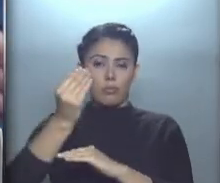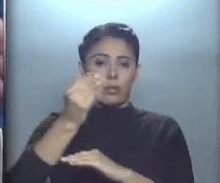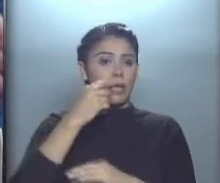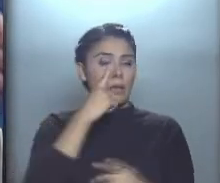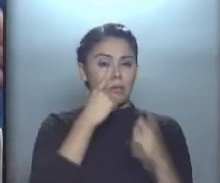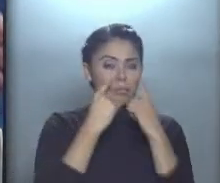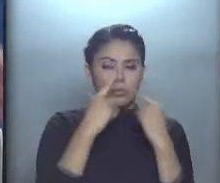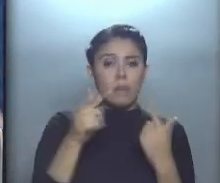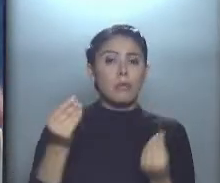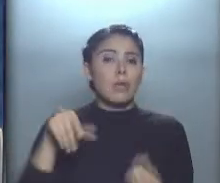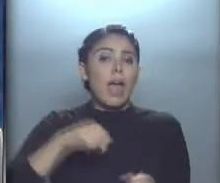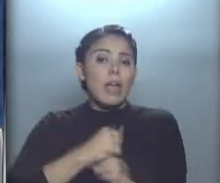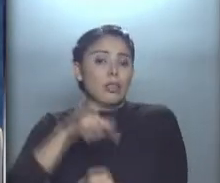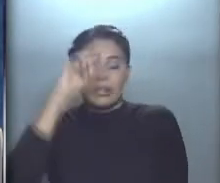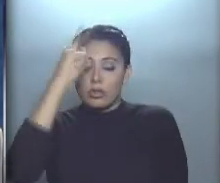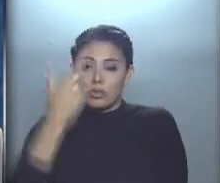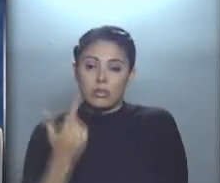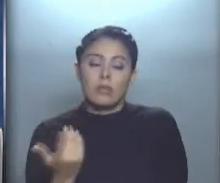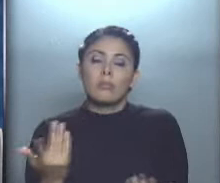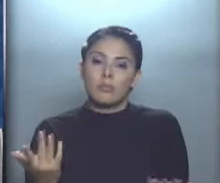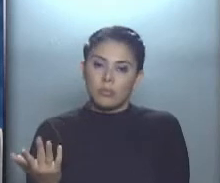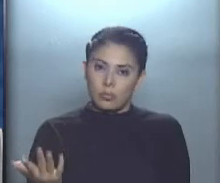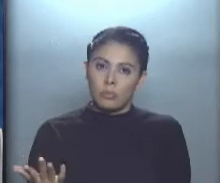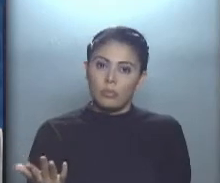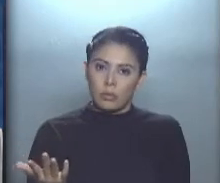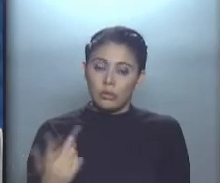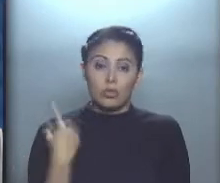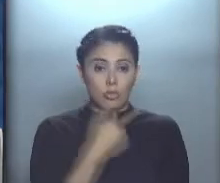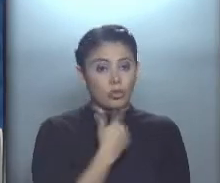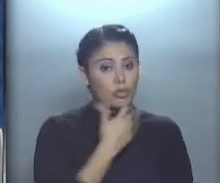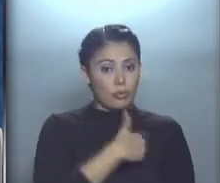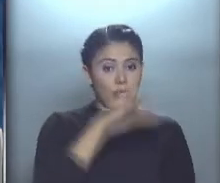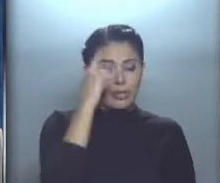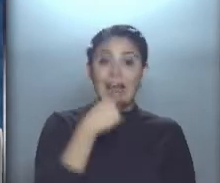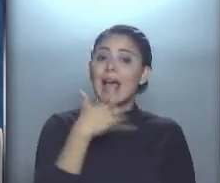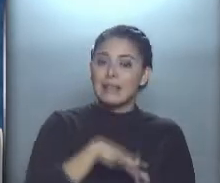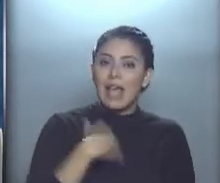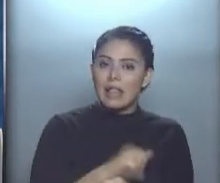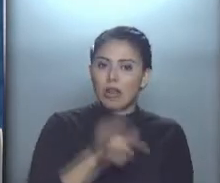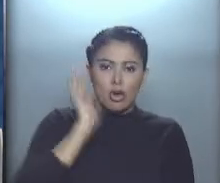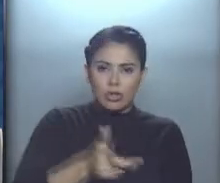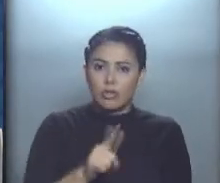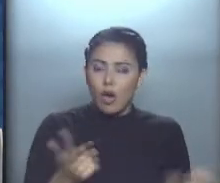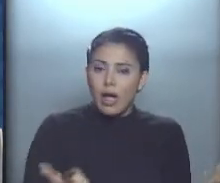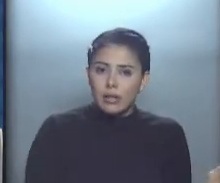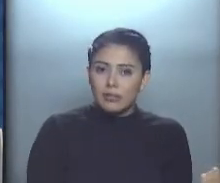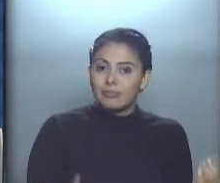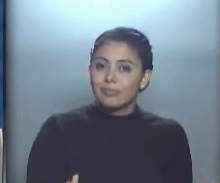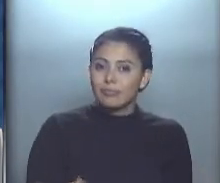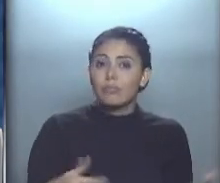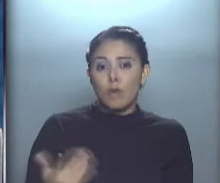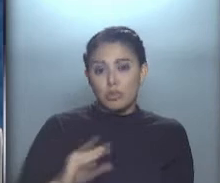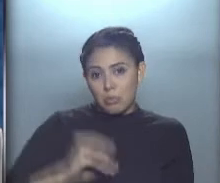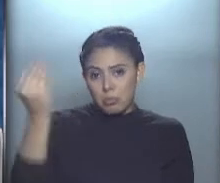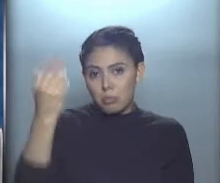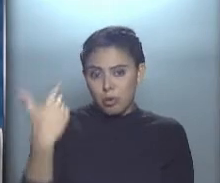de inocencia y obviamente que entendemos que no existe ninguna condena que pueda impedir su